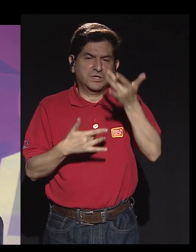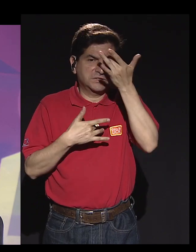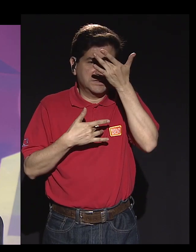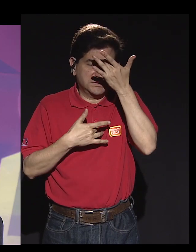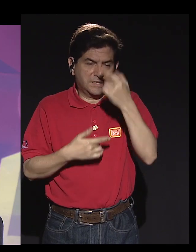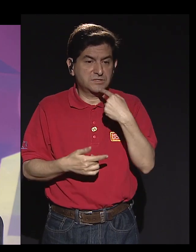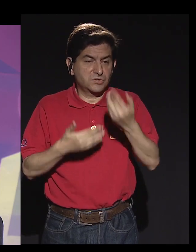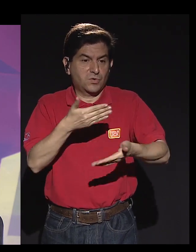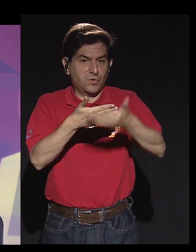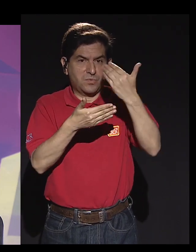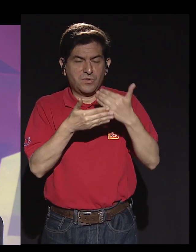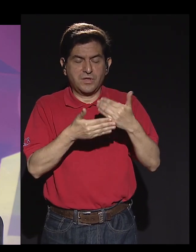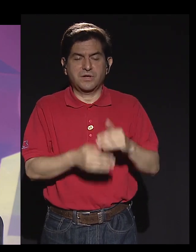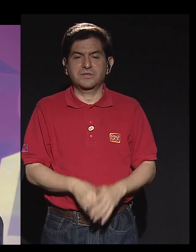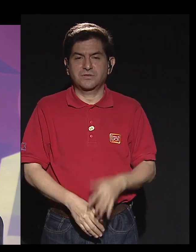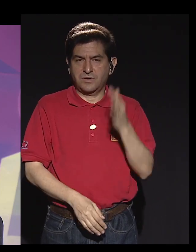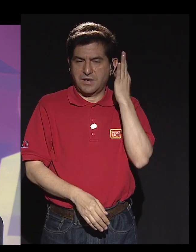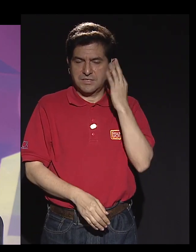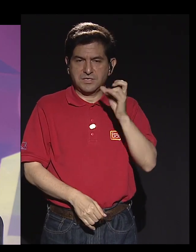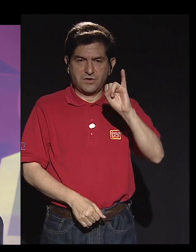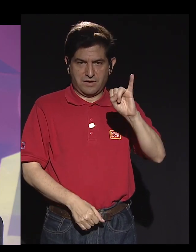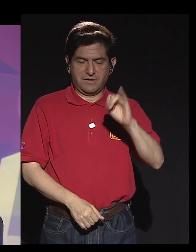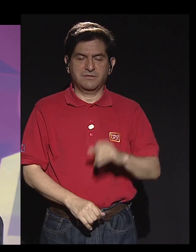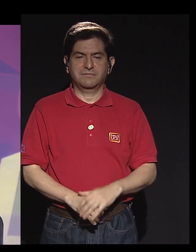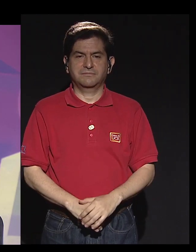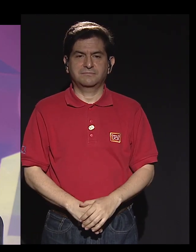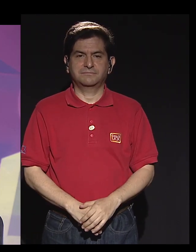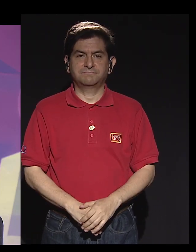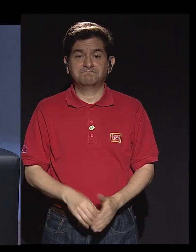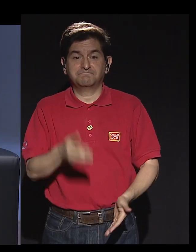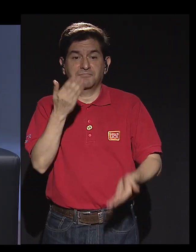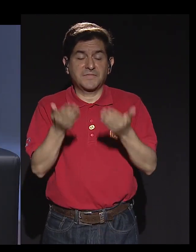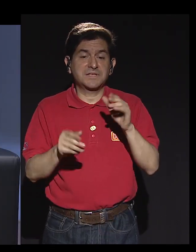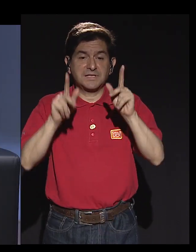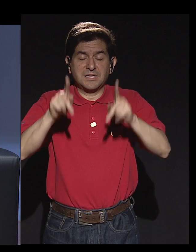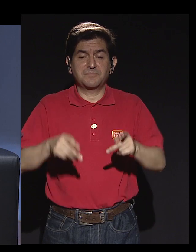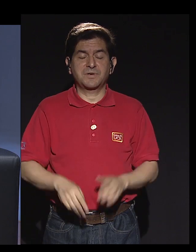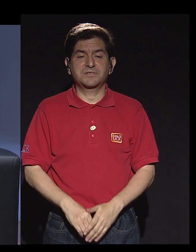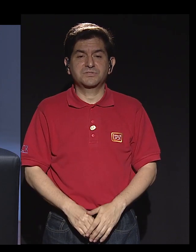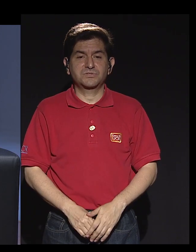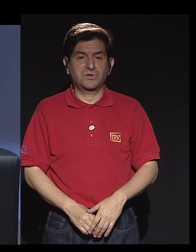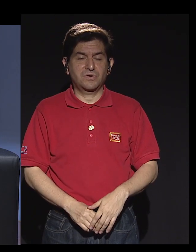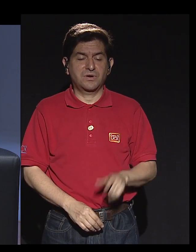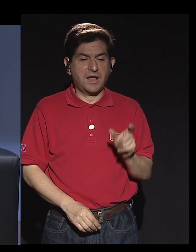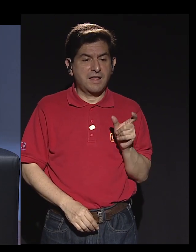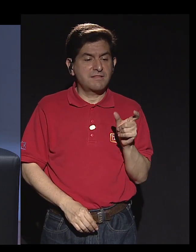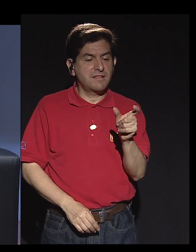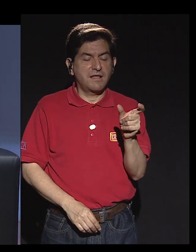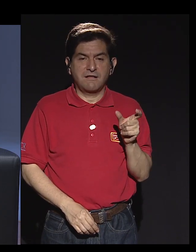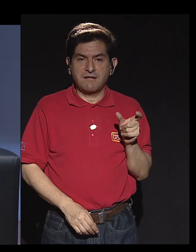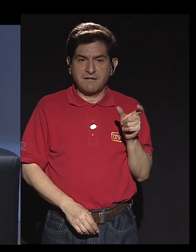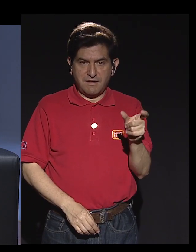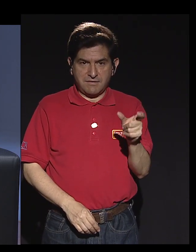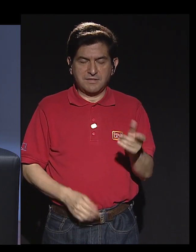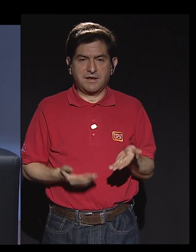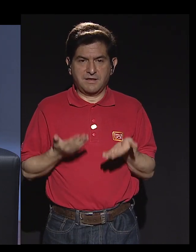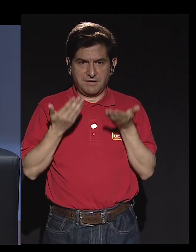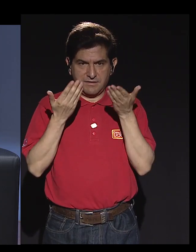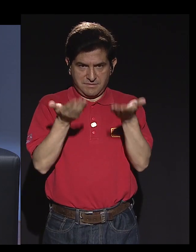o una dolencia, como bien lo decía Idalia, ¿verdad? Dieron por ejemplo, la